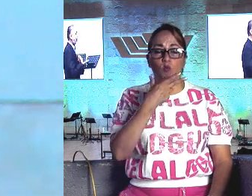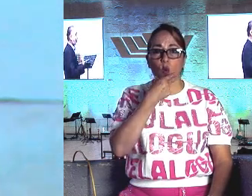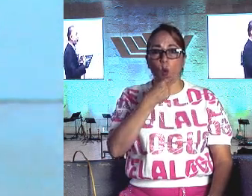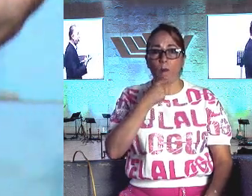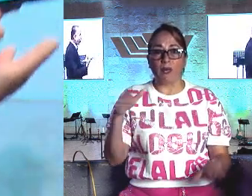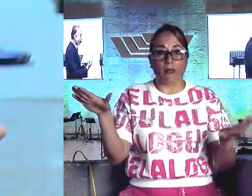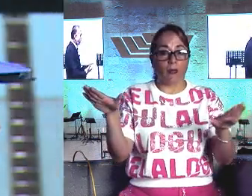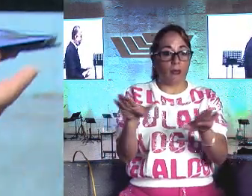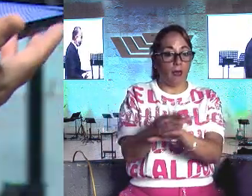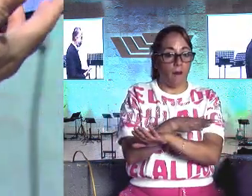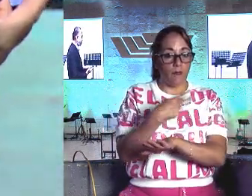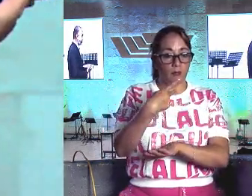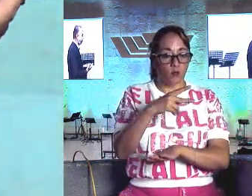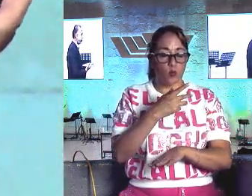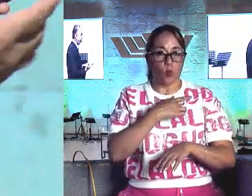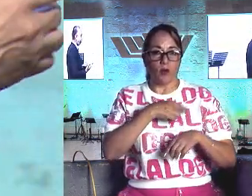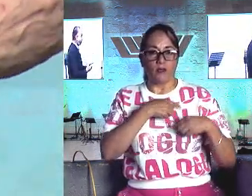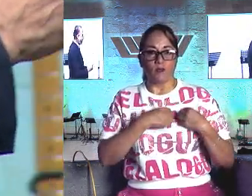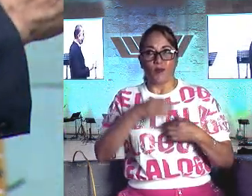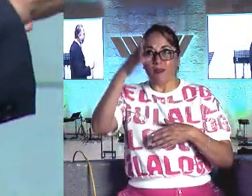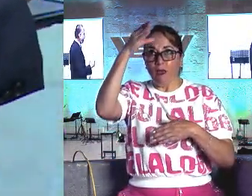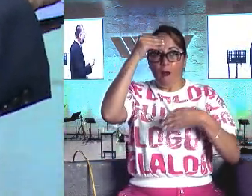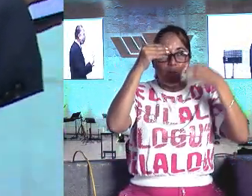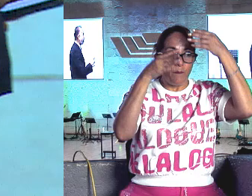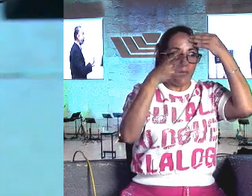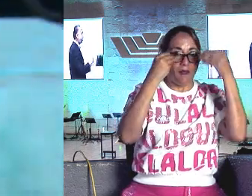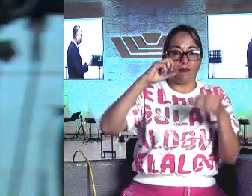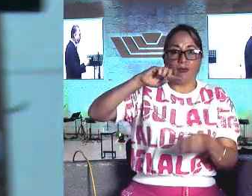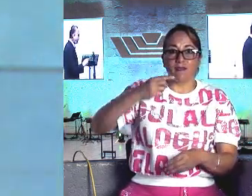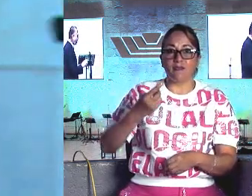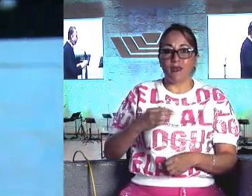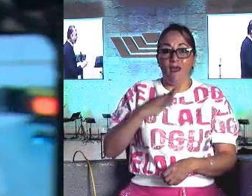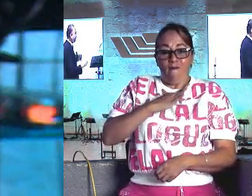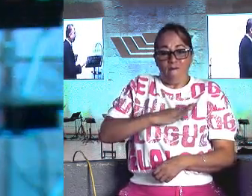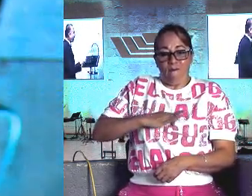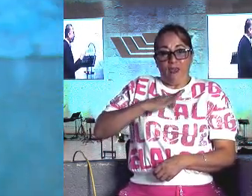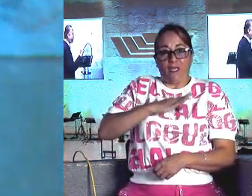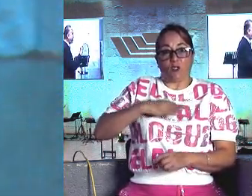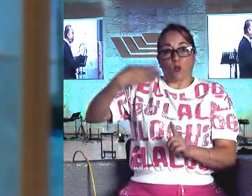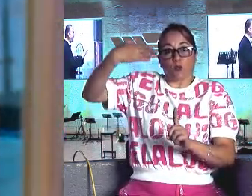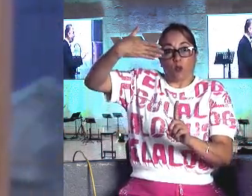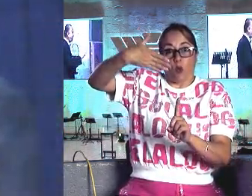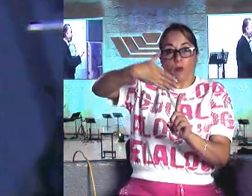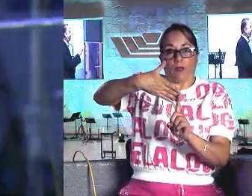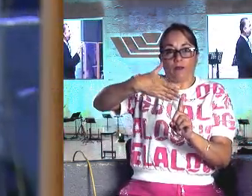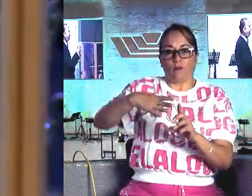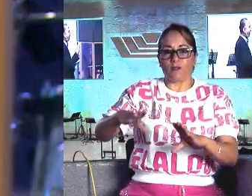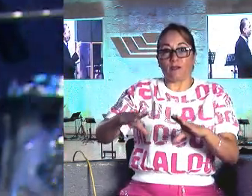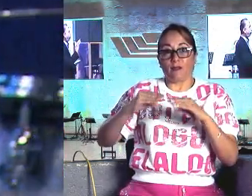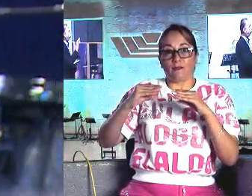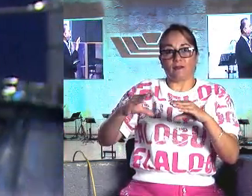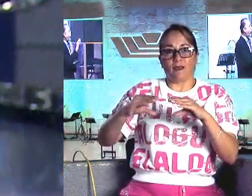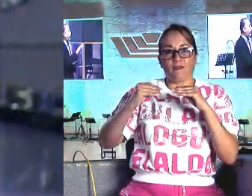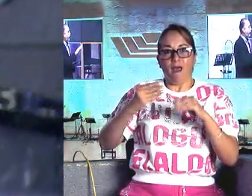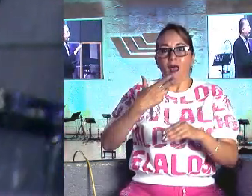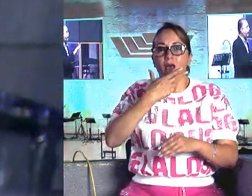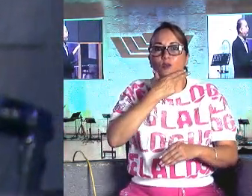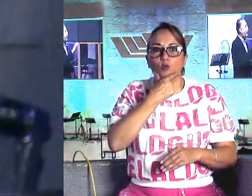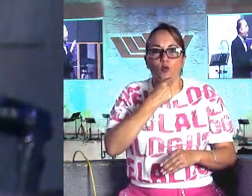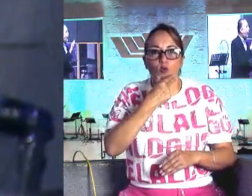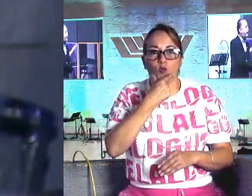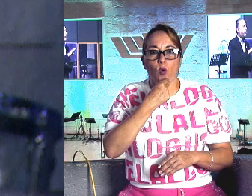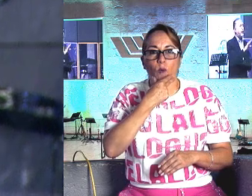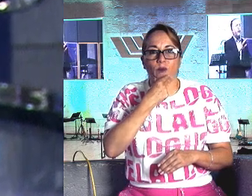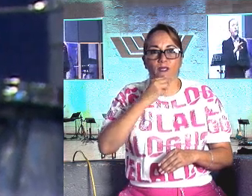aprende a ser feliz. ¿Y cuál es el reto de David? Enseñarle a sus hombres